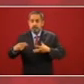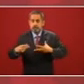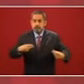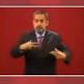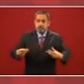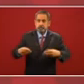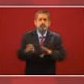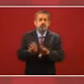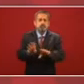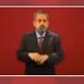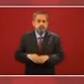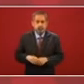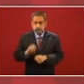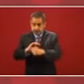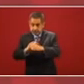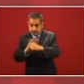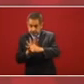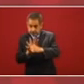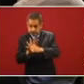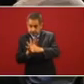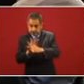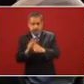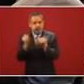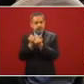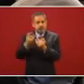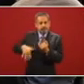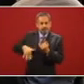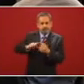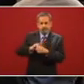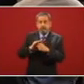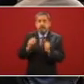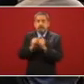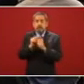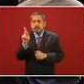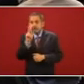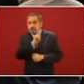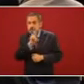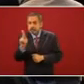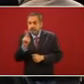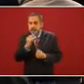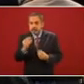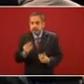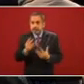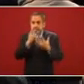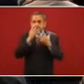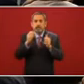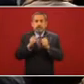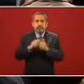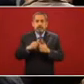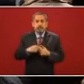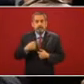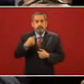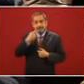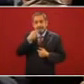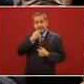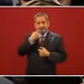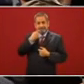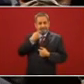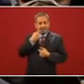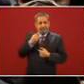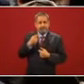El coronavirus, al igual que todos estos virus respiratorios, se transmite por las secreciones, por los